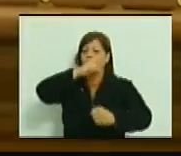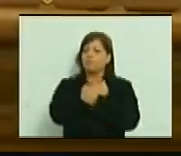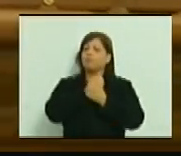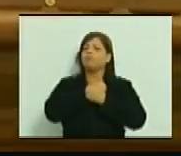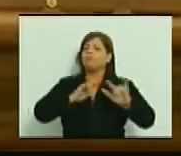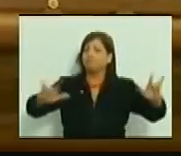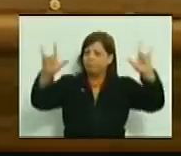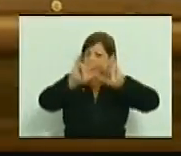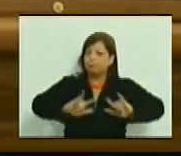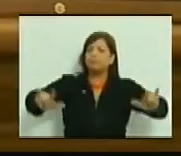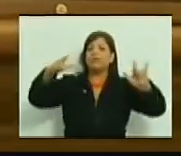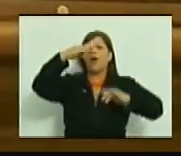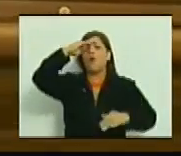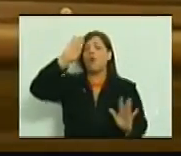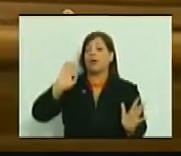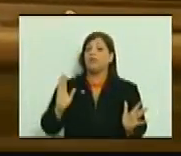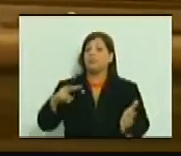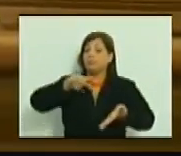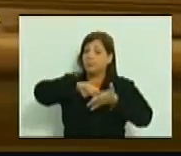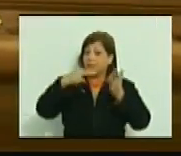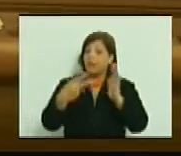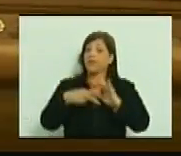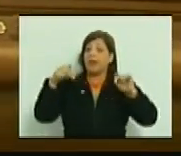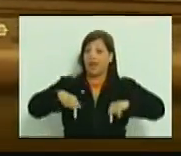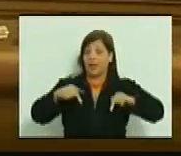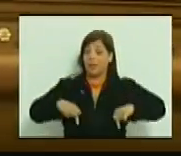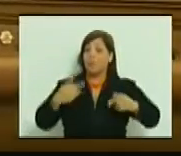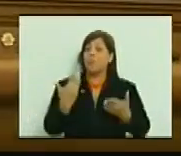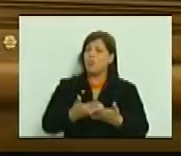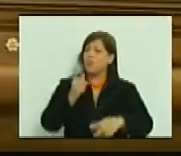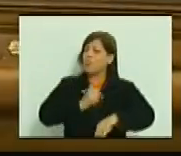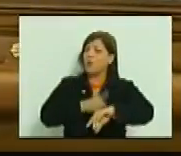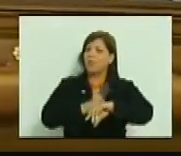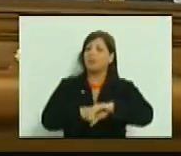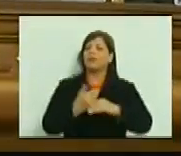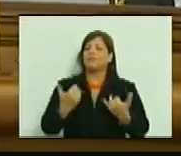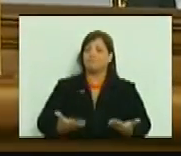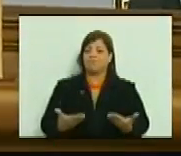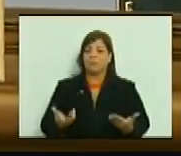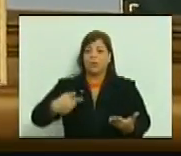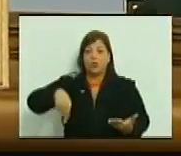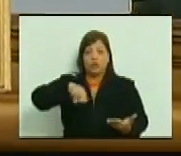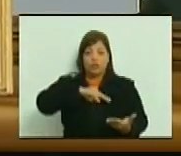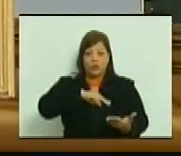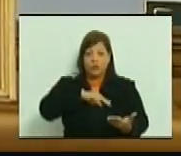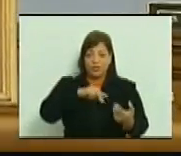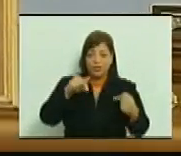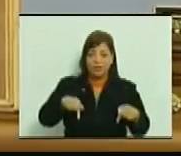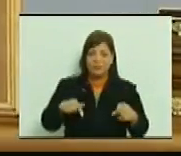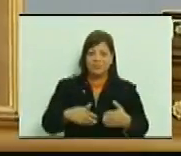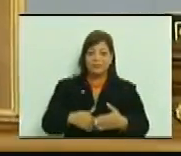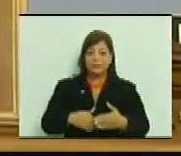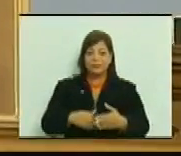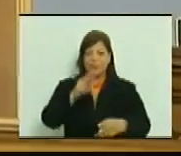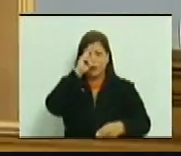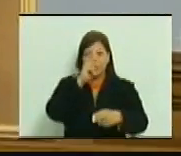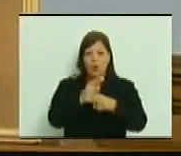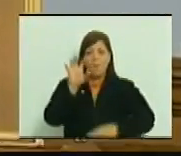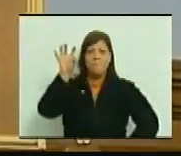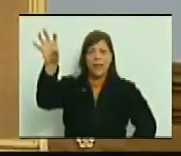Y es muy significativo en este momento, presidenta, cuando nosotros somos un